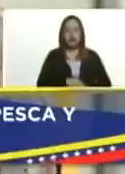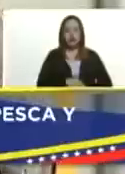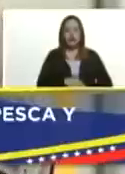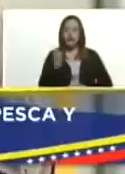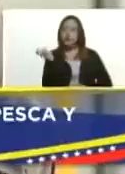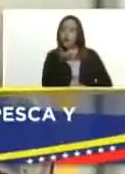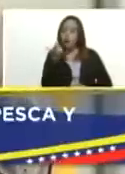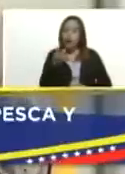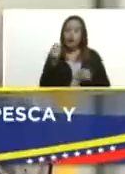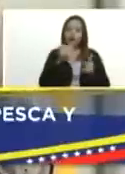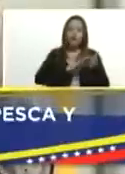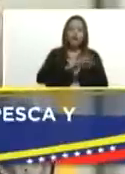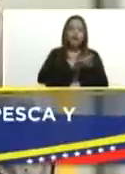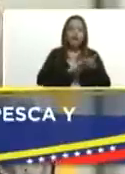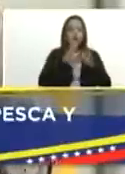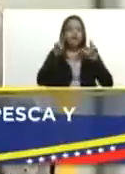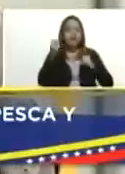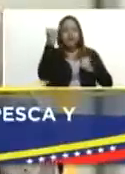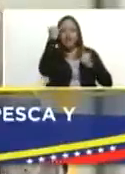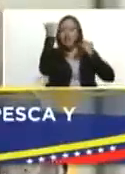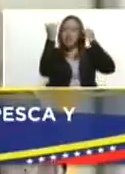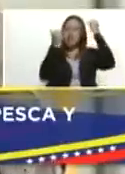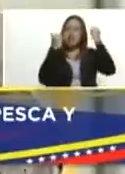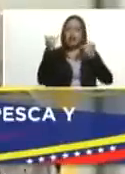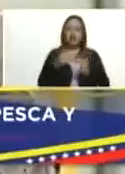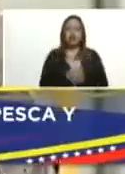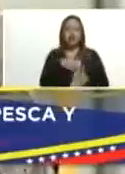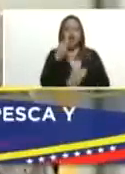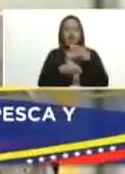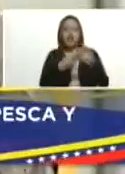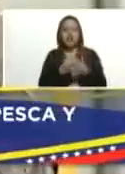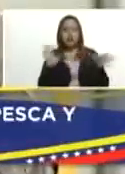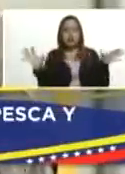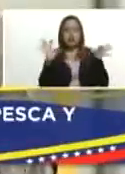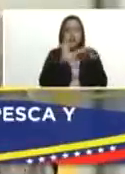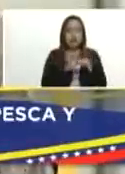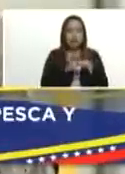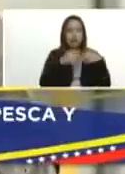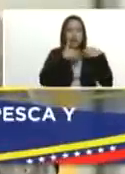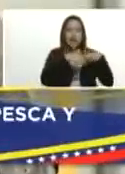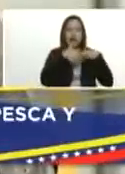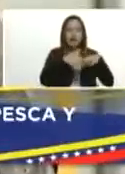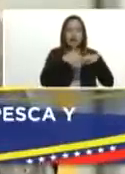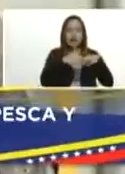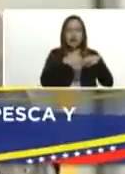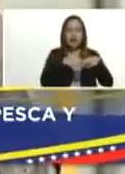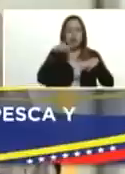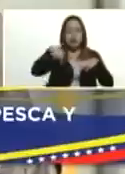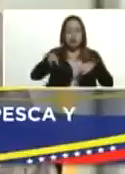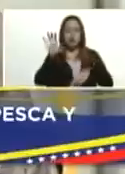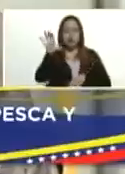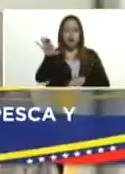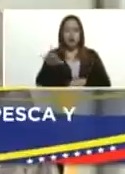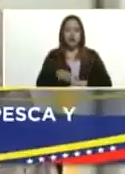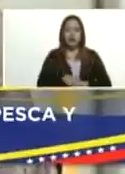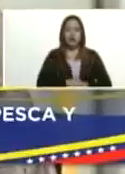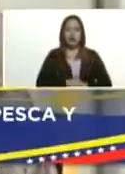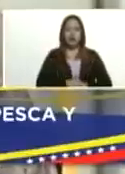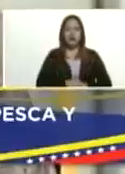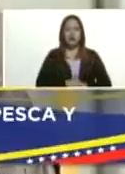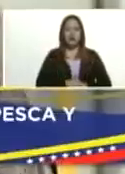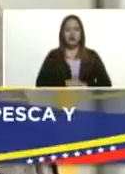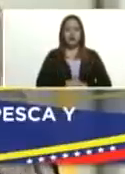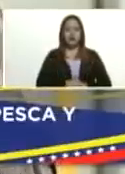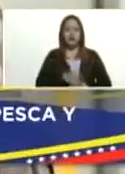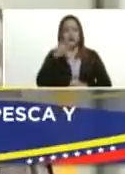Buscando soluciones creativas, haciendo grandes alianzas con el sector empresarial del país. Yo tengo